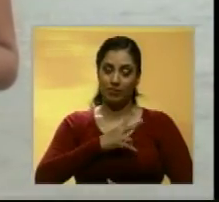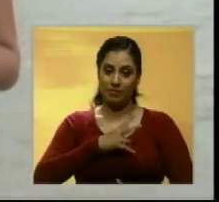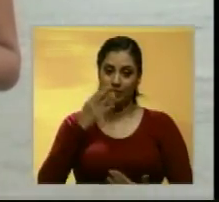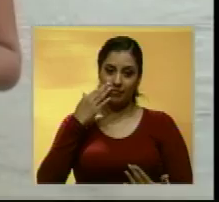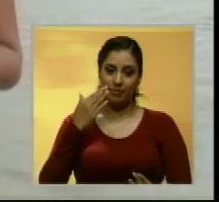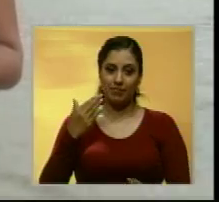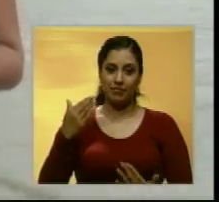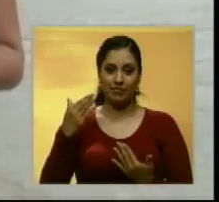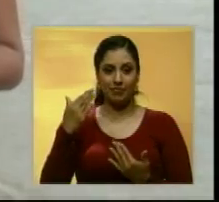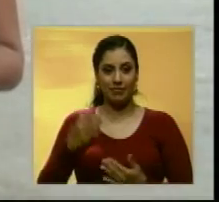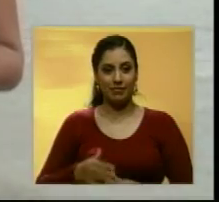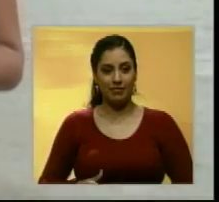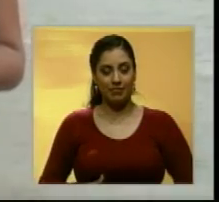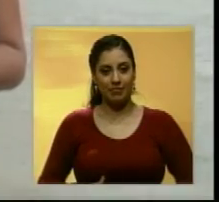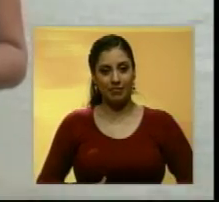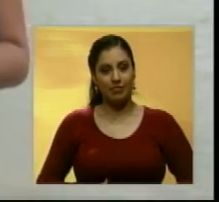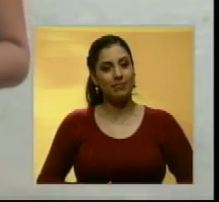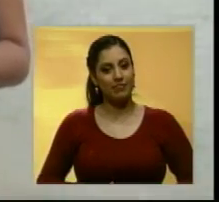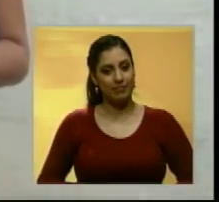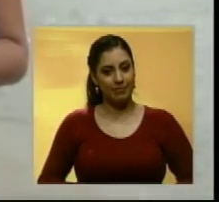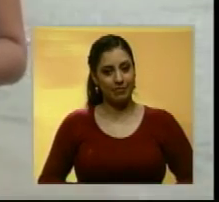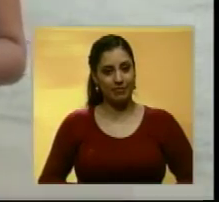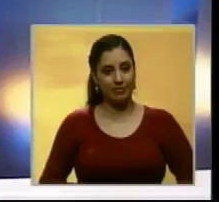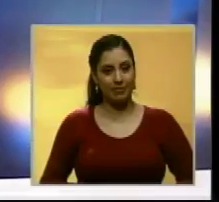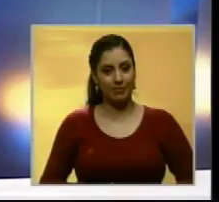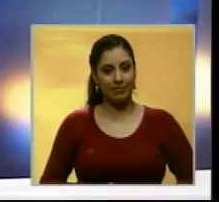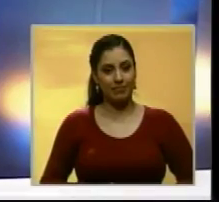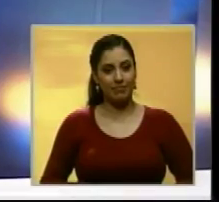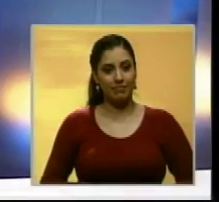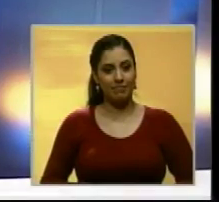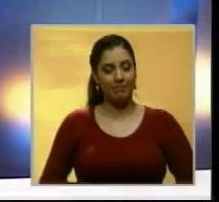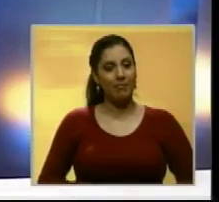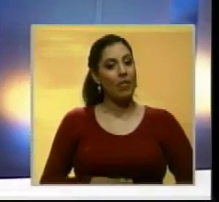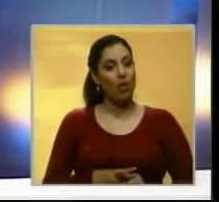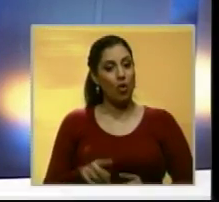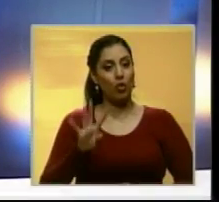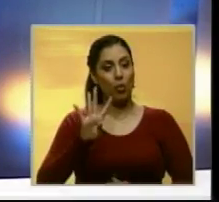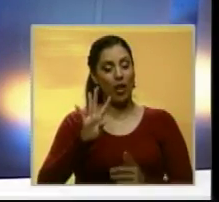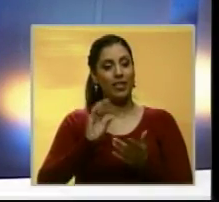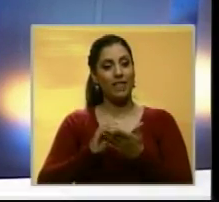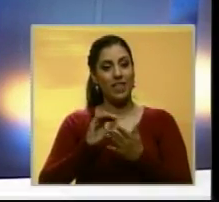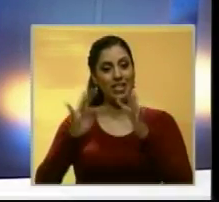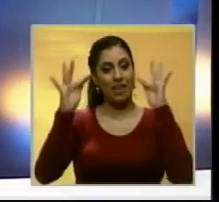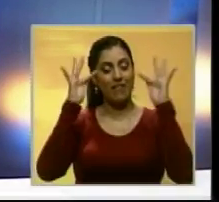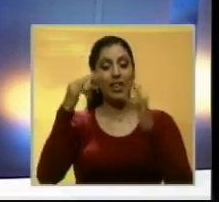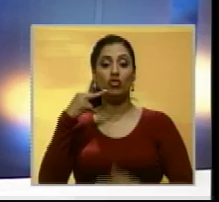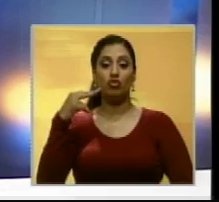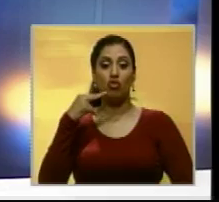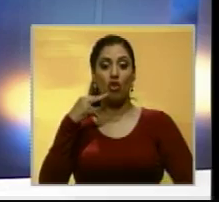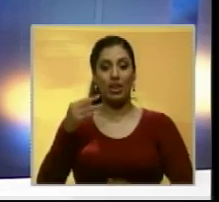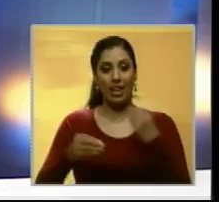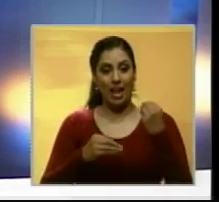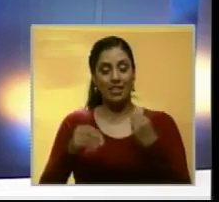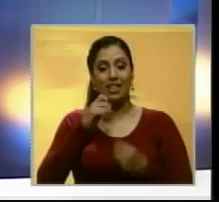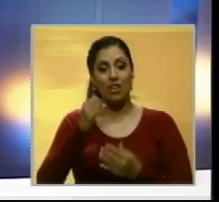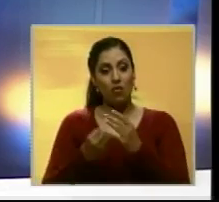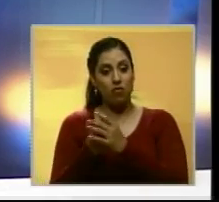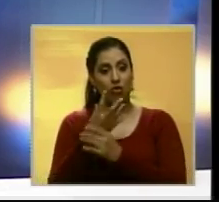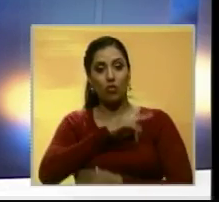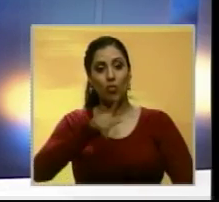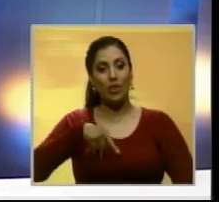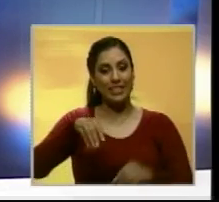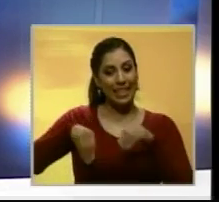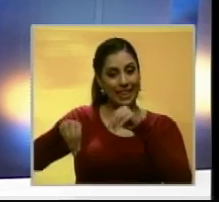Natalí Ceballos, Noticiero Venevisión. En su cuarta edición, la Feria del Chocolate, realizada por la Fundación